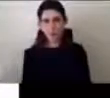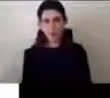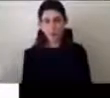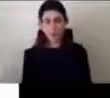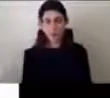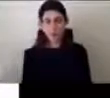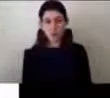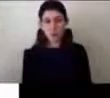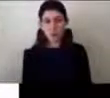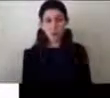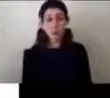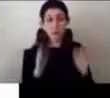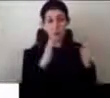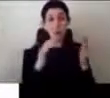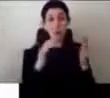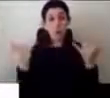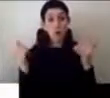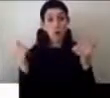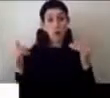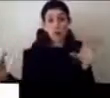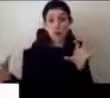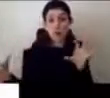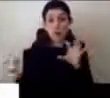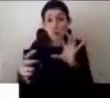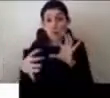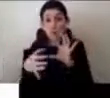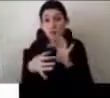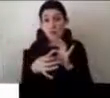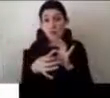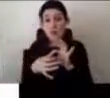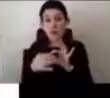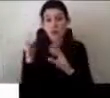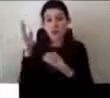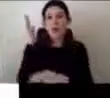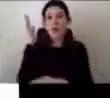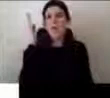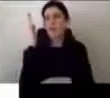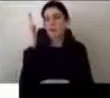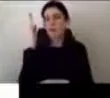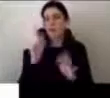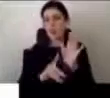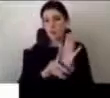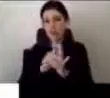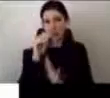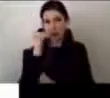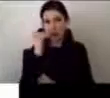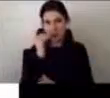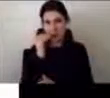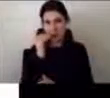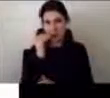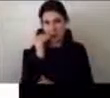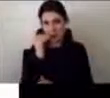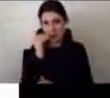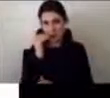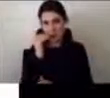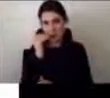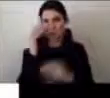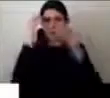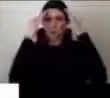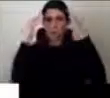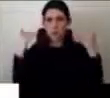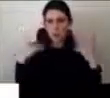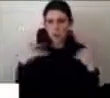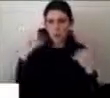estructuralmente el juego está estrechamente vinculado a las dimensiones básicas del desarrollo infantil, de todo aspecto,